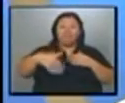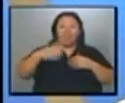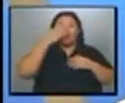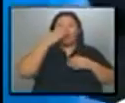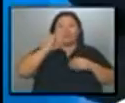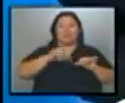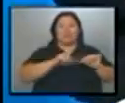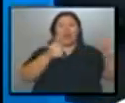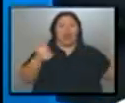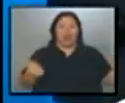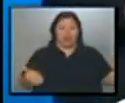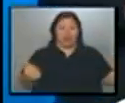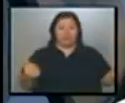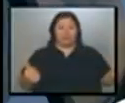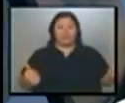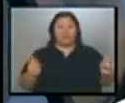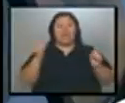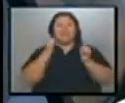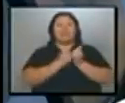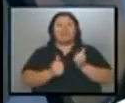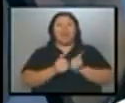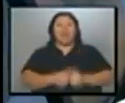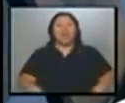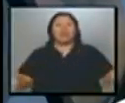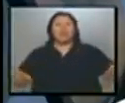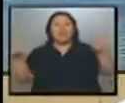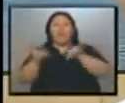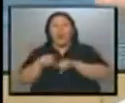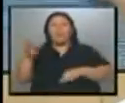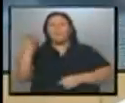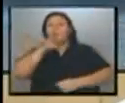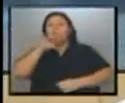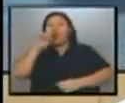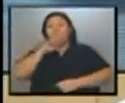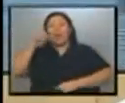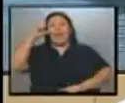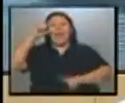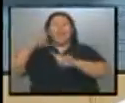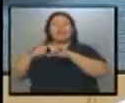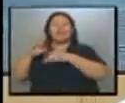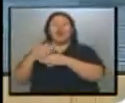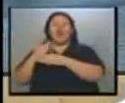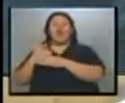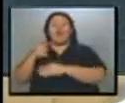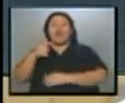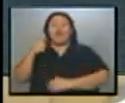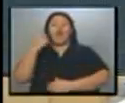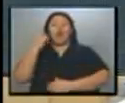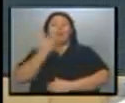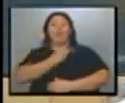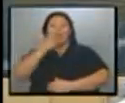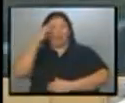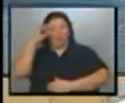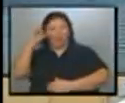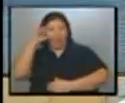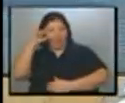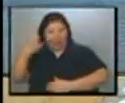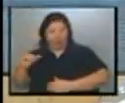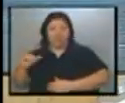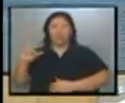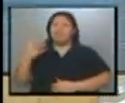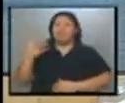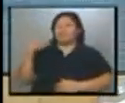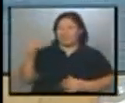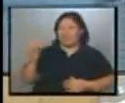Barbie. Exactamente. Sí, y además genera mucha expectativa en lo que es Showmatch, la apertura, los cruces, ¿no? Exactamente. Garpa, como sí,